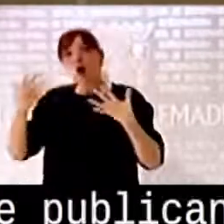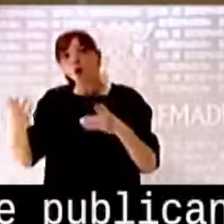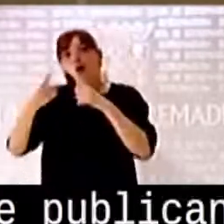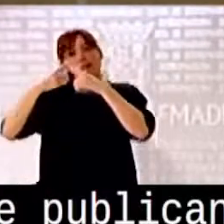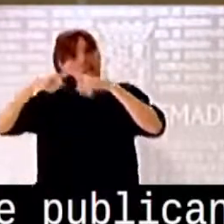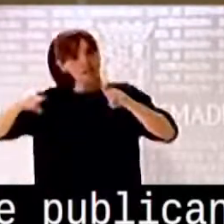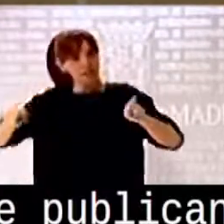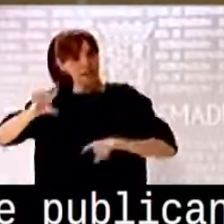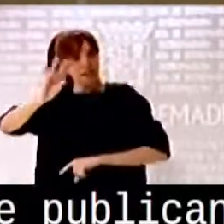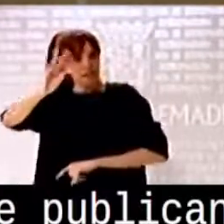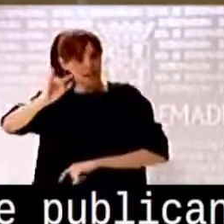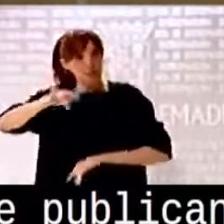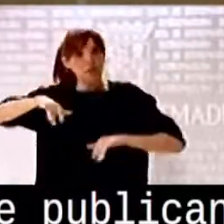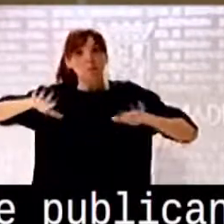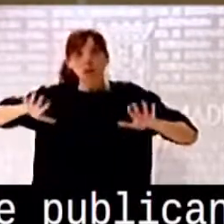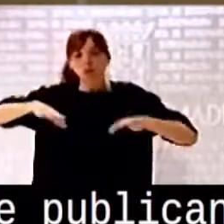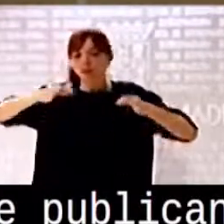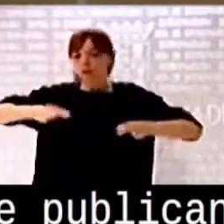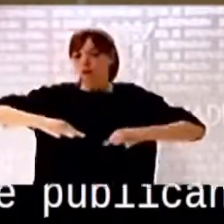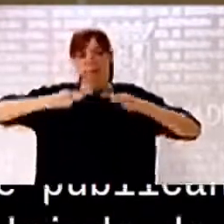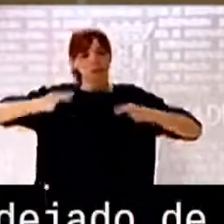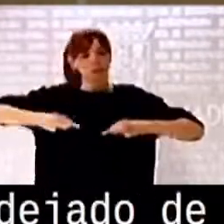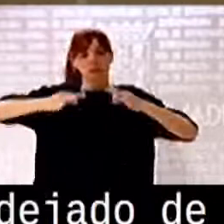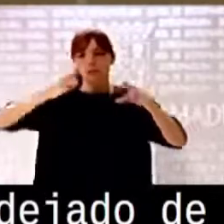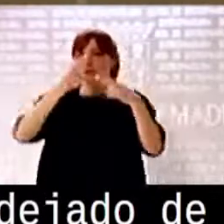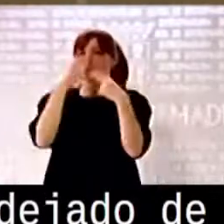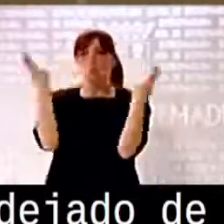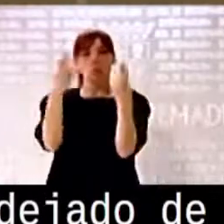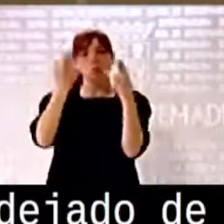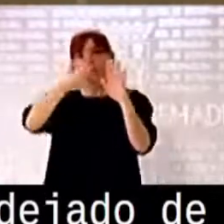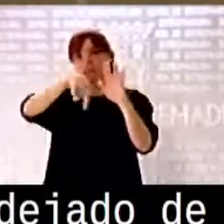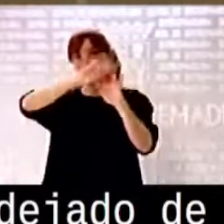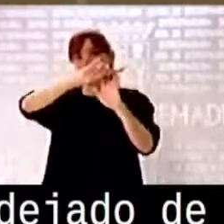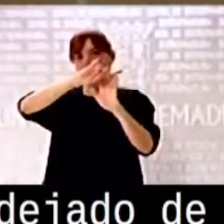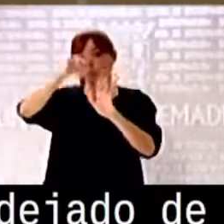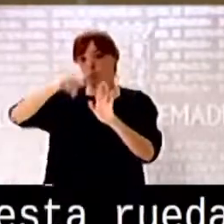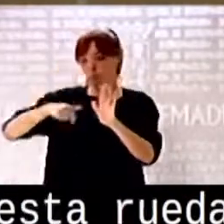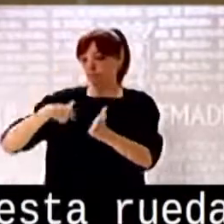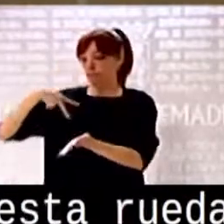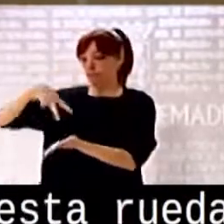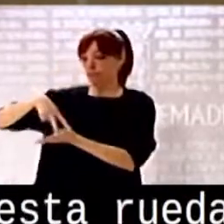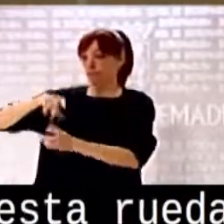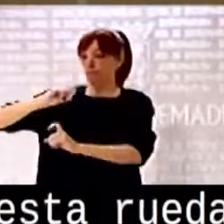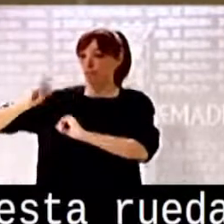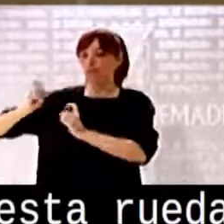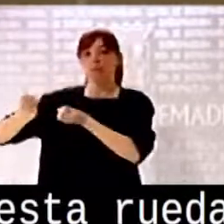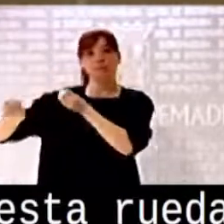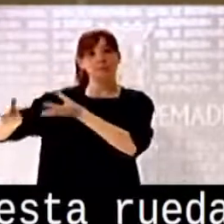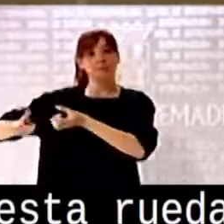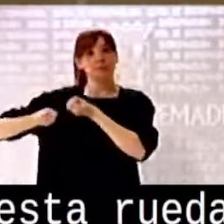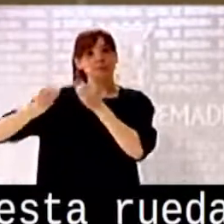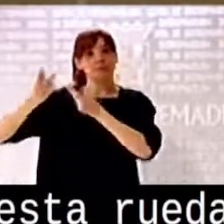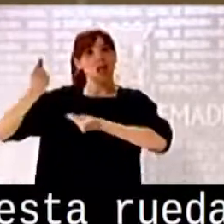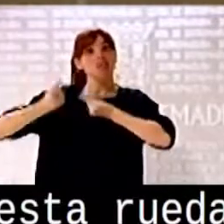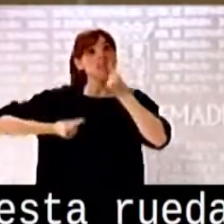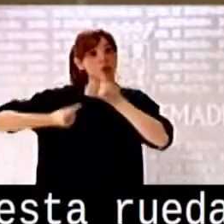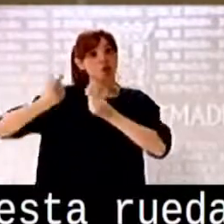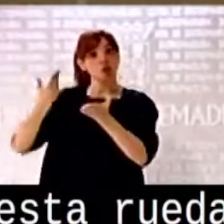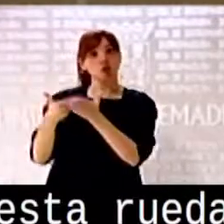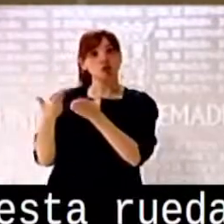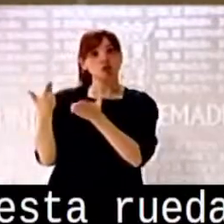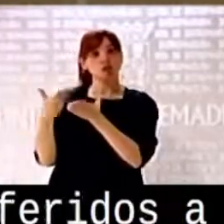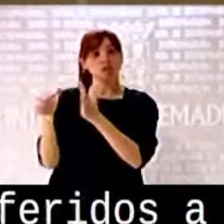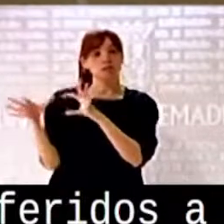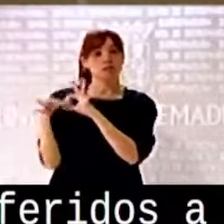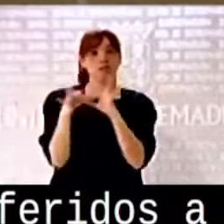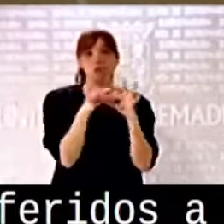otra. Pero en ningún momento han dejado de publicarse. Tanto es así que yo en esta rueda de prensa te acabo de dar datos referidos a